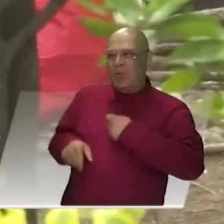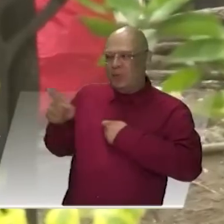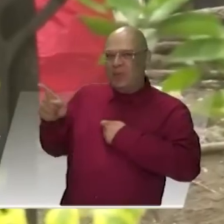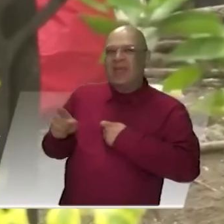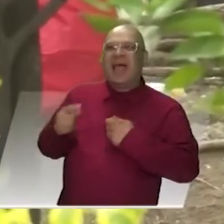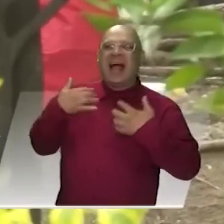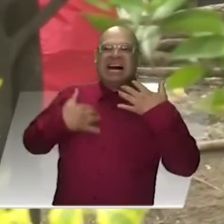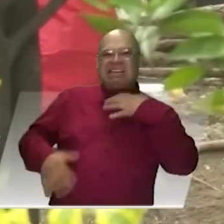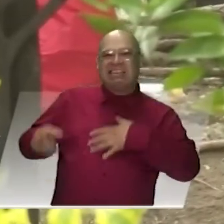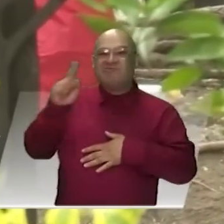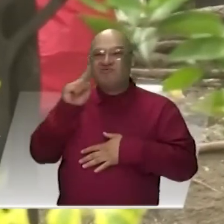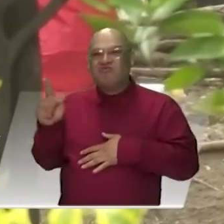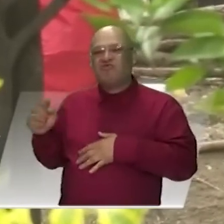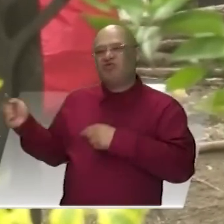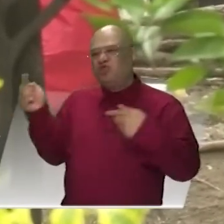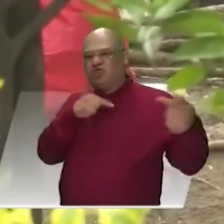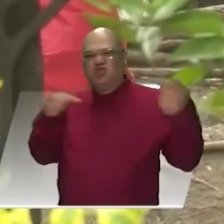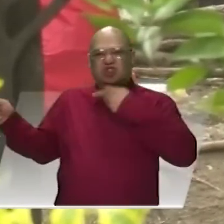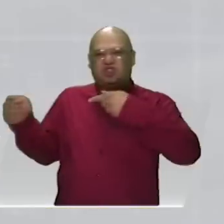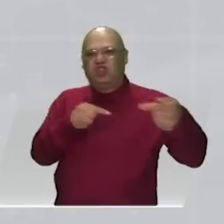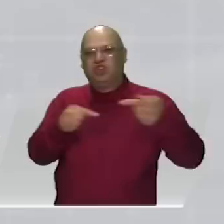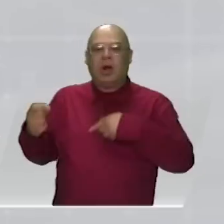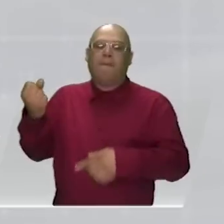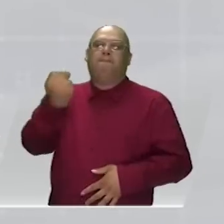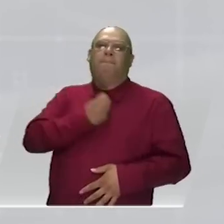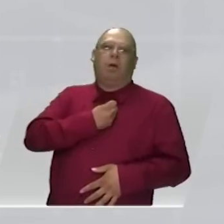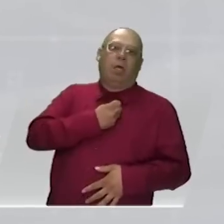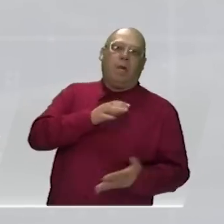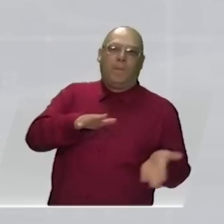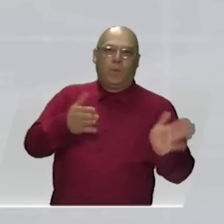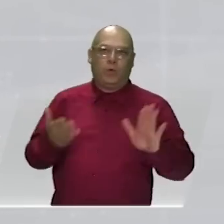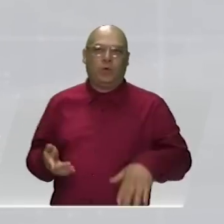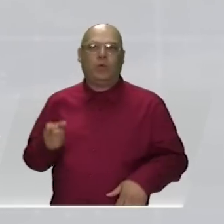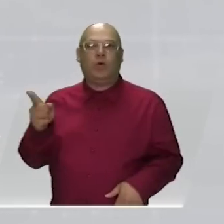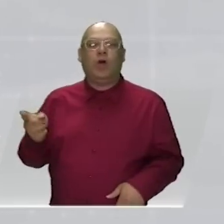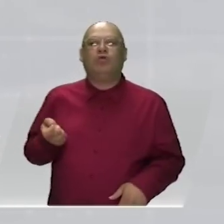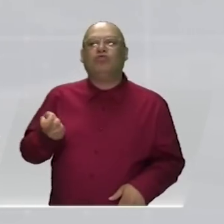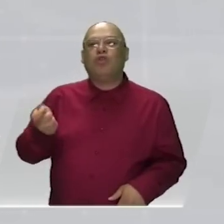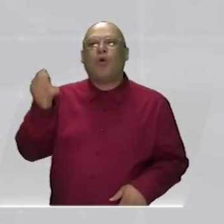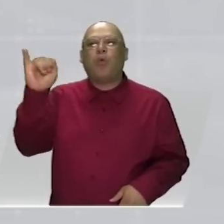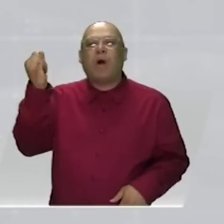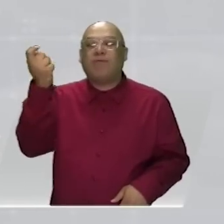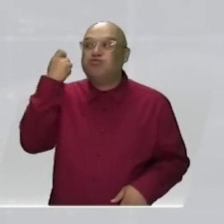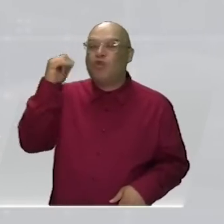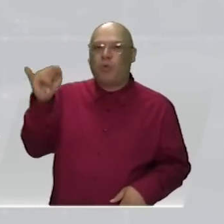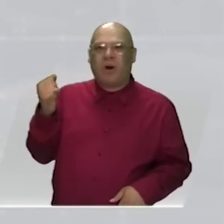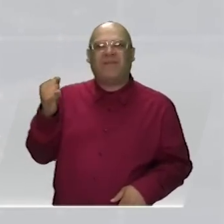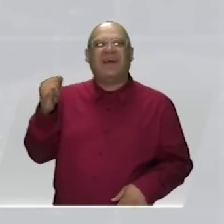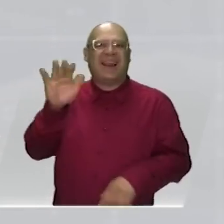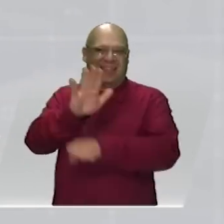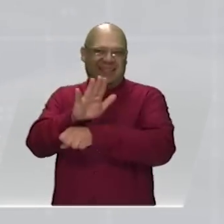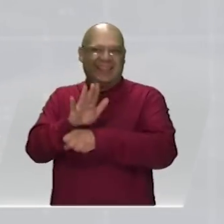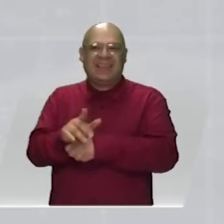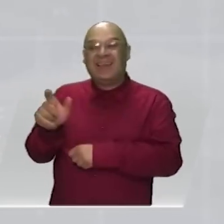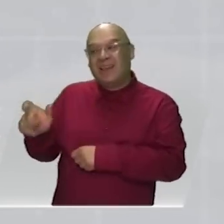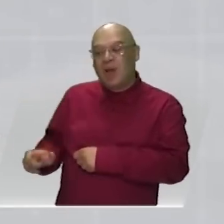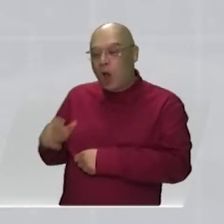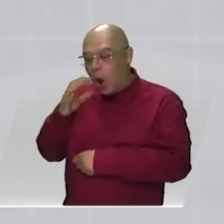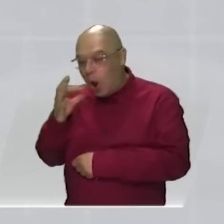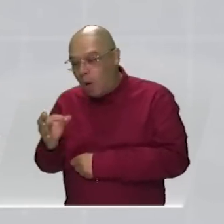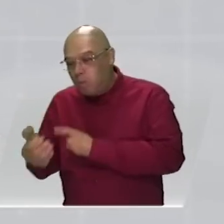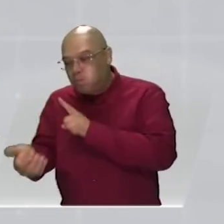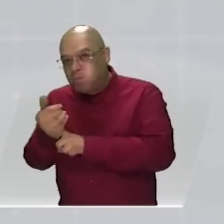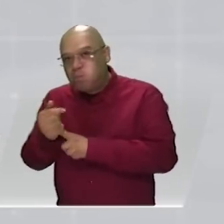entre habitantes de calle un hombre murió por una herida en el pecho Cabe destacar que el jueves en horas de la tarde en la quebrada la guayabala fue encontrado el cuerpo de una persona